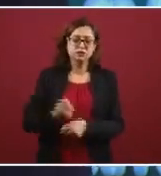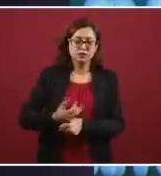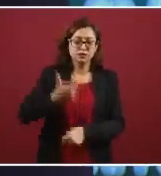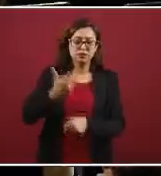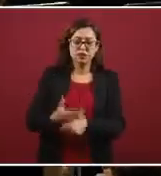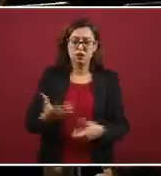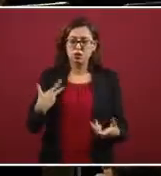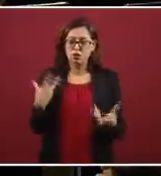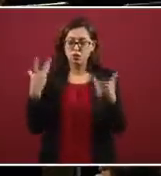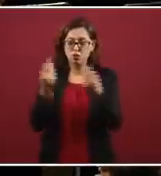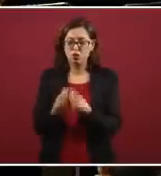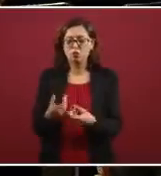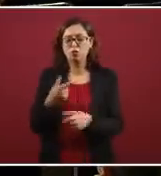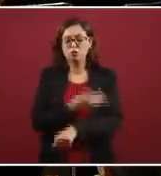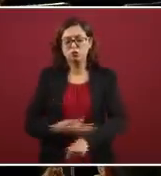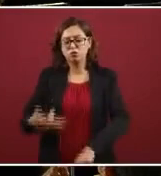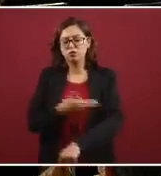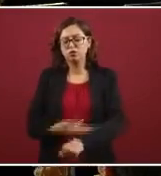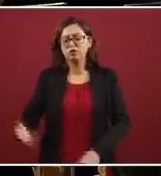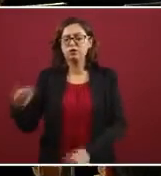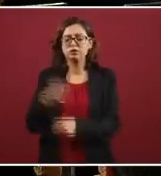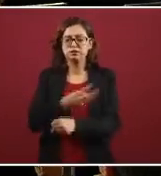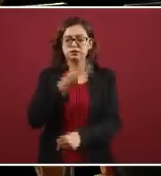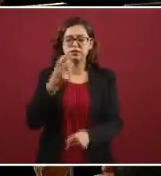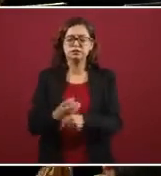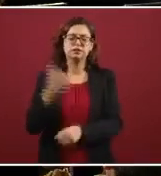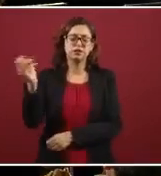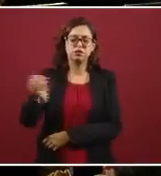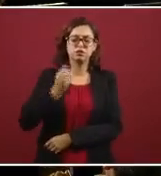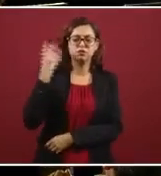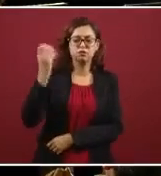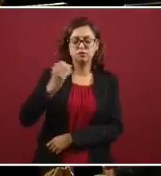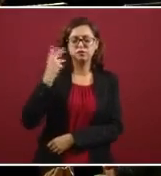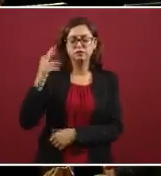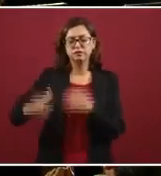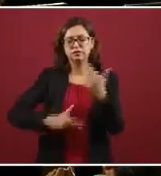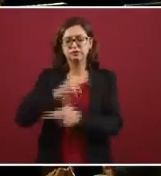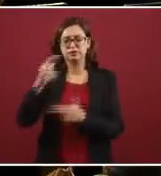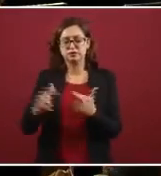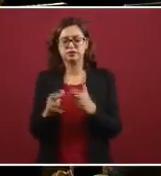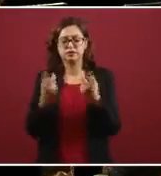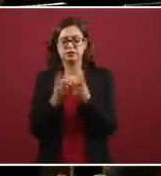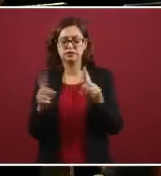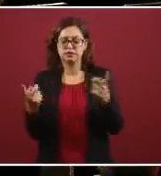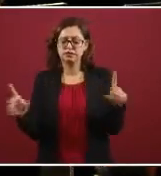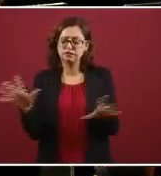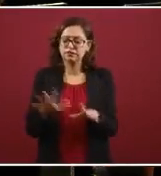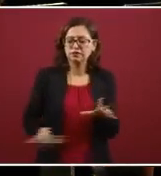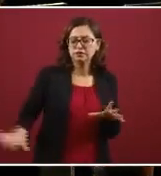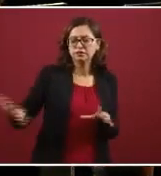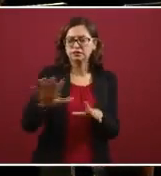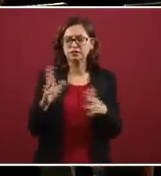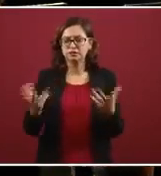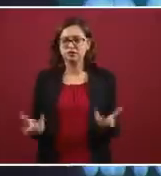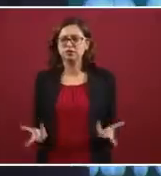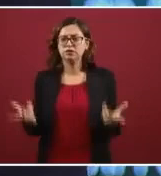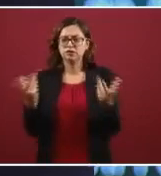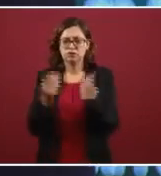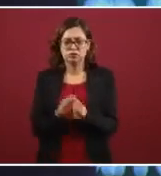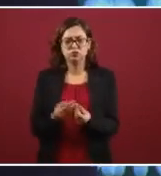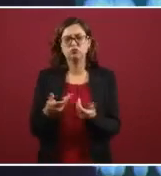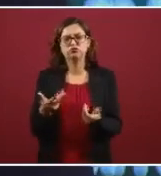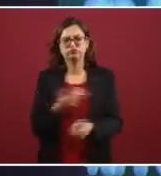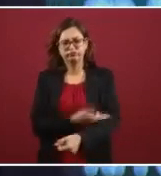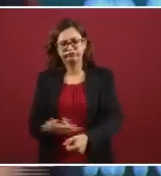en la organización de esta tercera Conferencia Regional de Desarrollo Social que hacemos en conjunto con el PNUD, que aquí nos